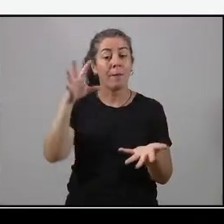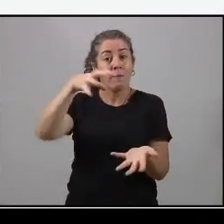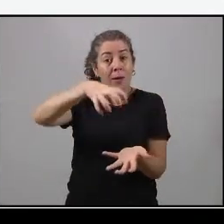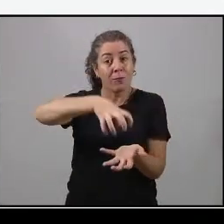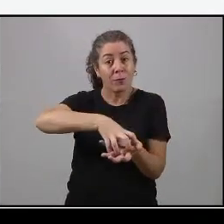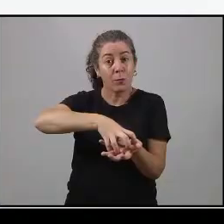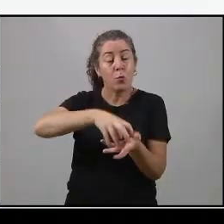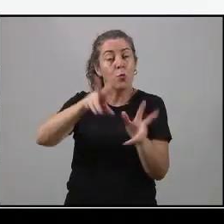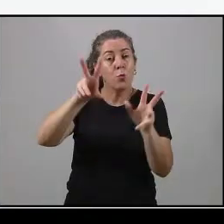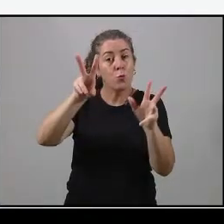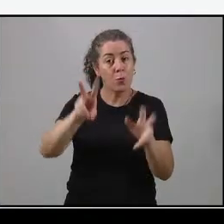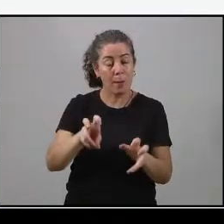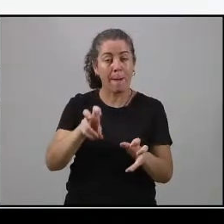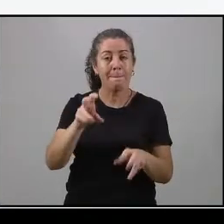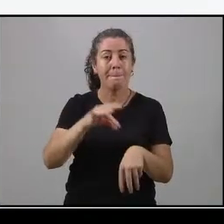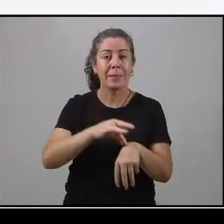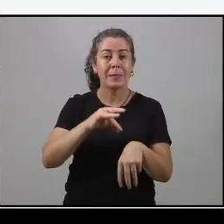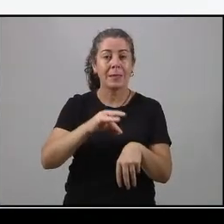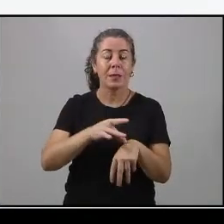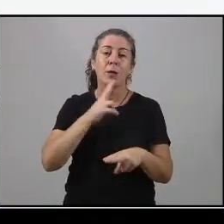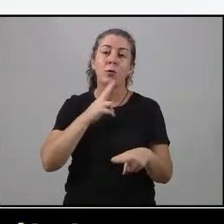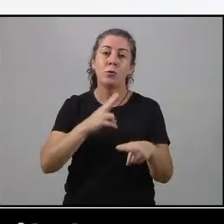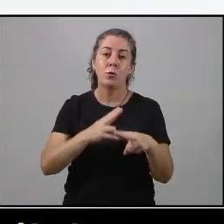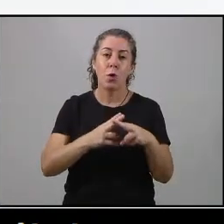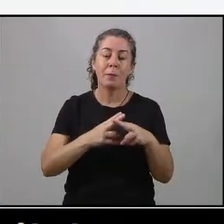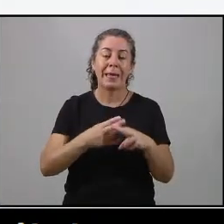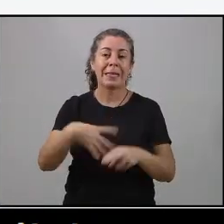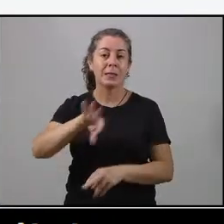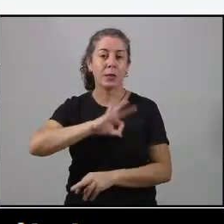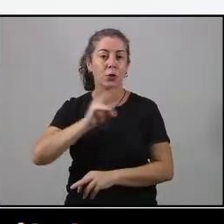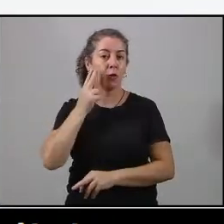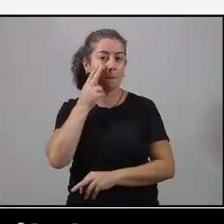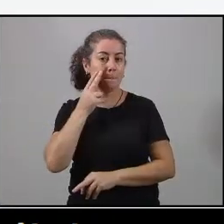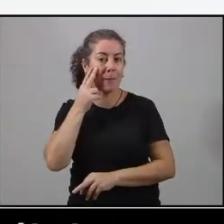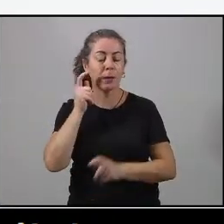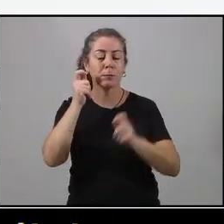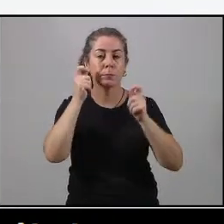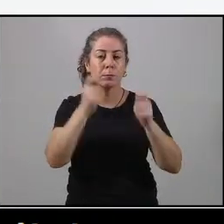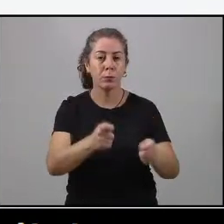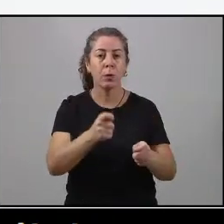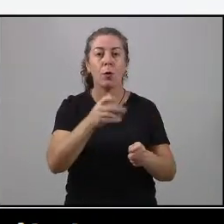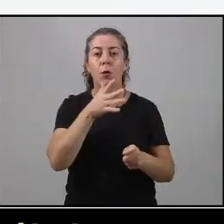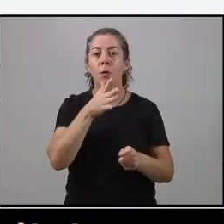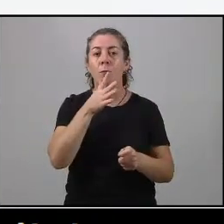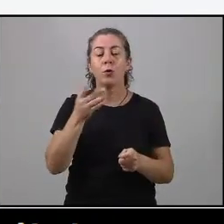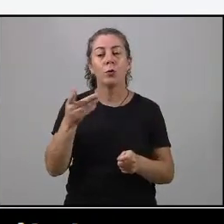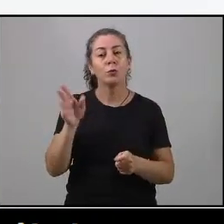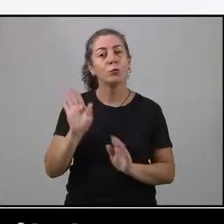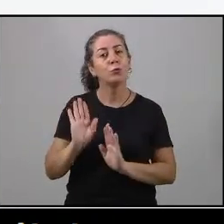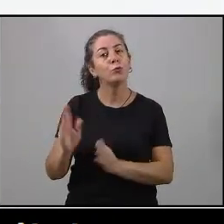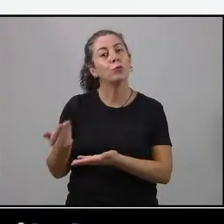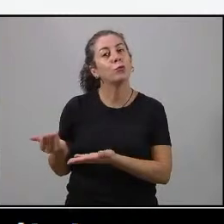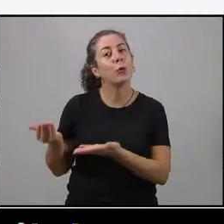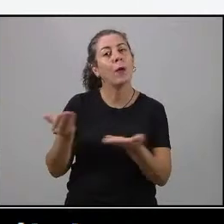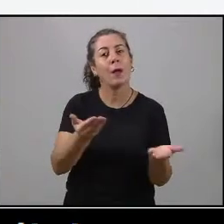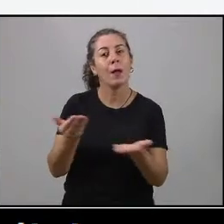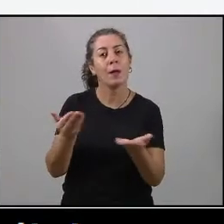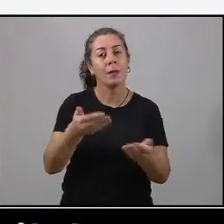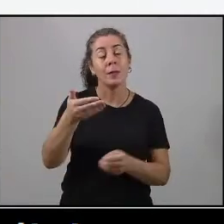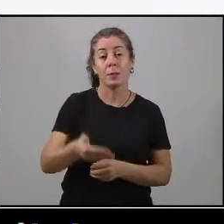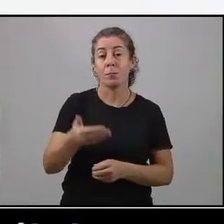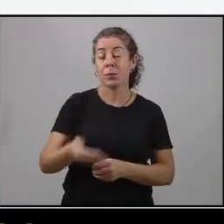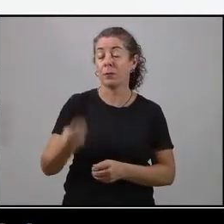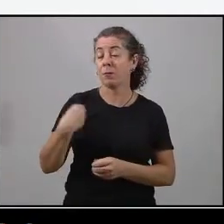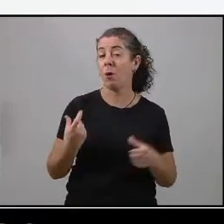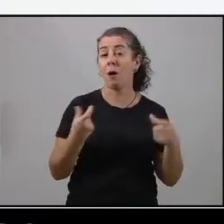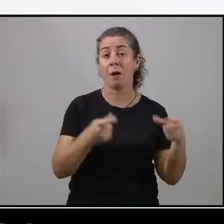Medicina lleve el nombre del expresidente Guillermo Fernández Vara por su contribución importante tanto en ese ámbito